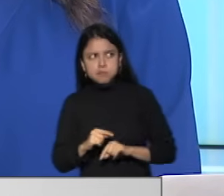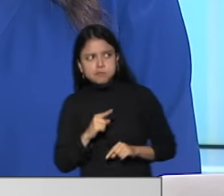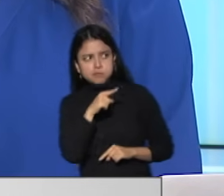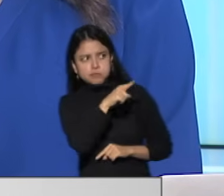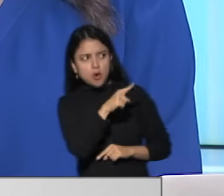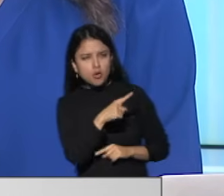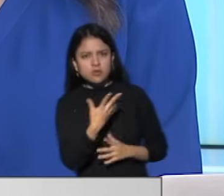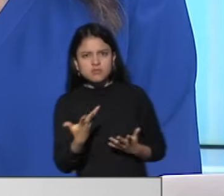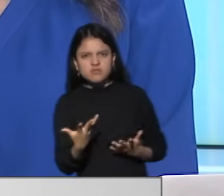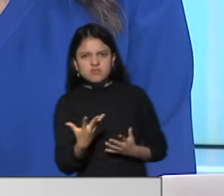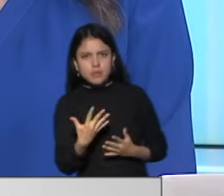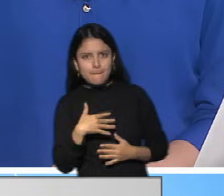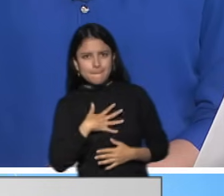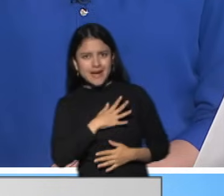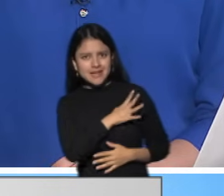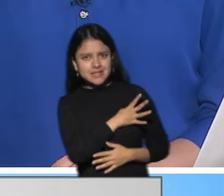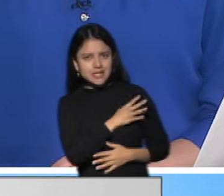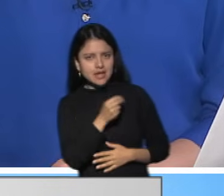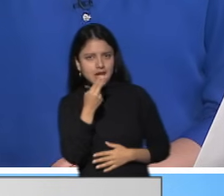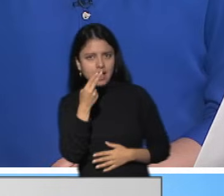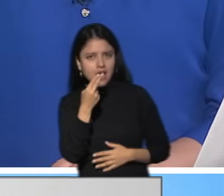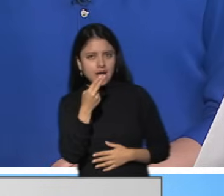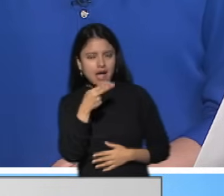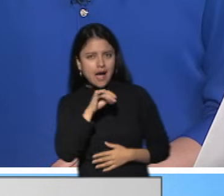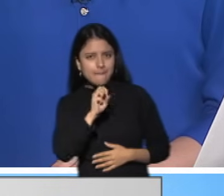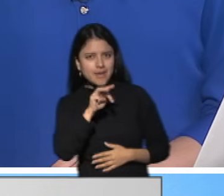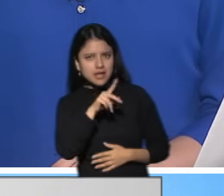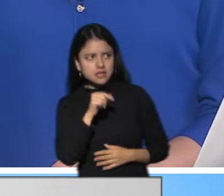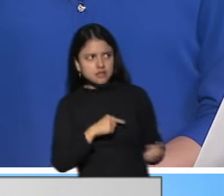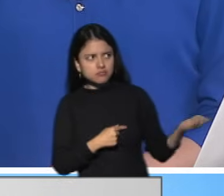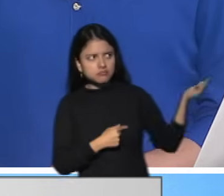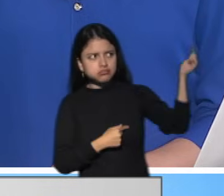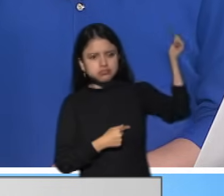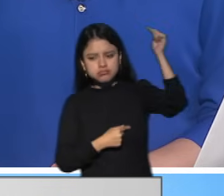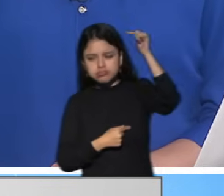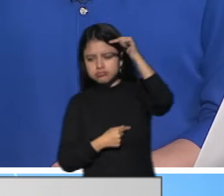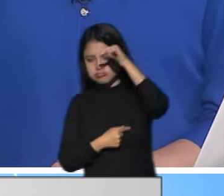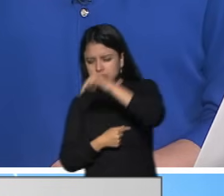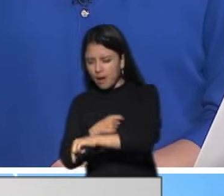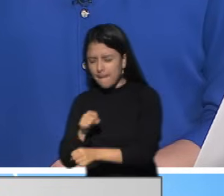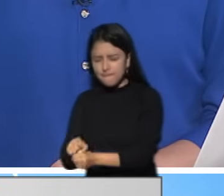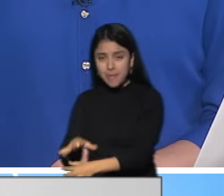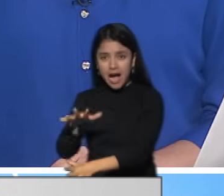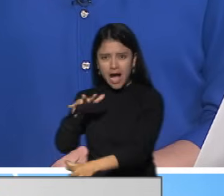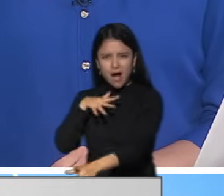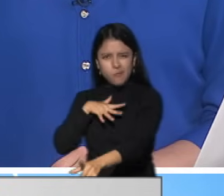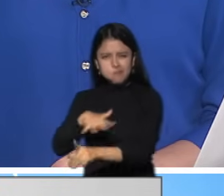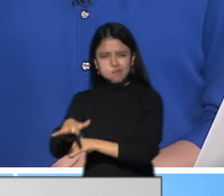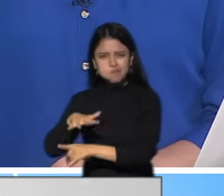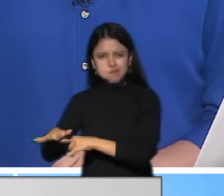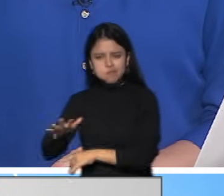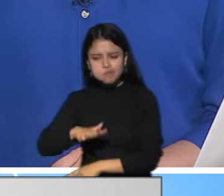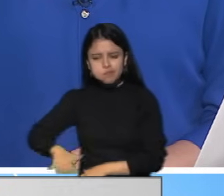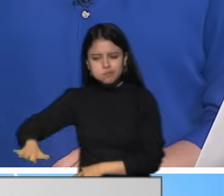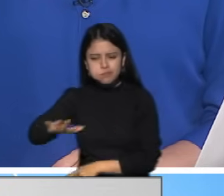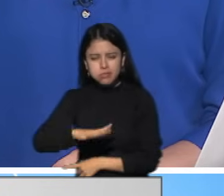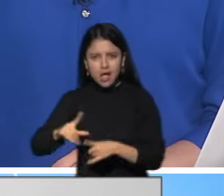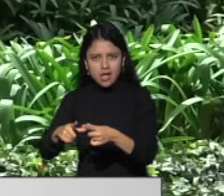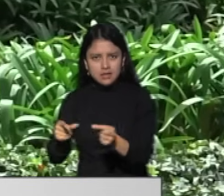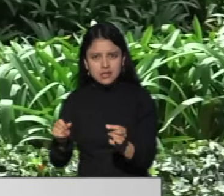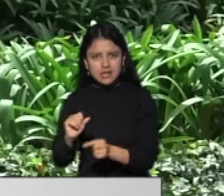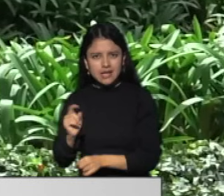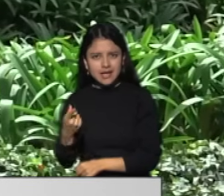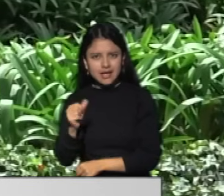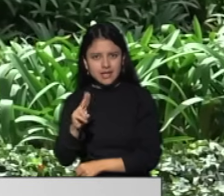por la organización palestina Yihad Islámica. Diana Giraldo, ¿qué dijo el mandatario? Buenas tardes. Luisa y televidentes,